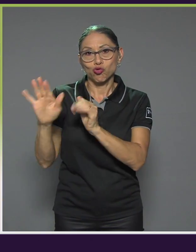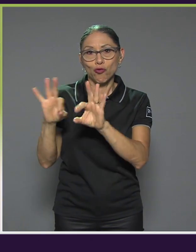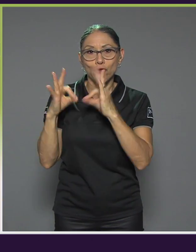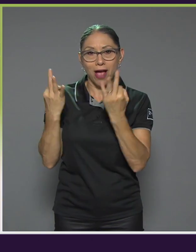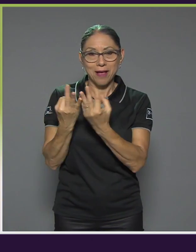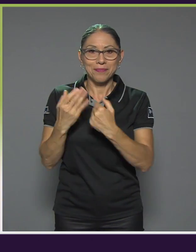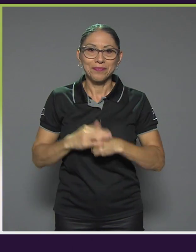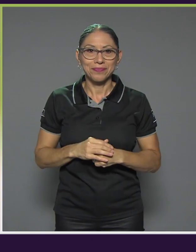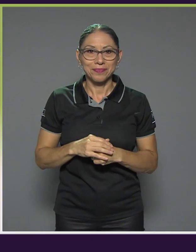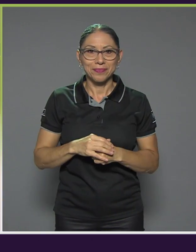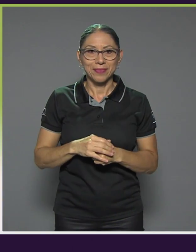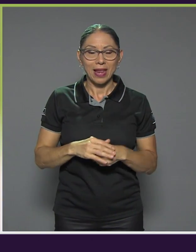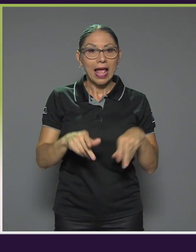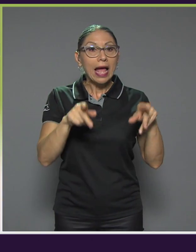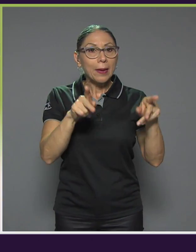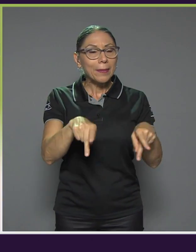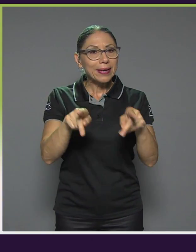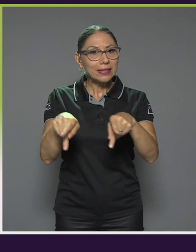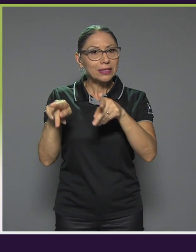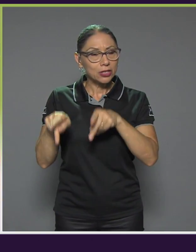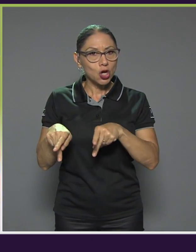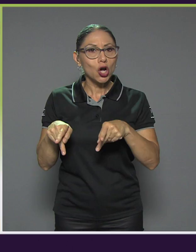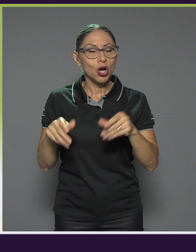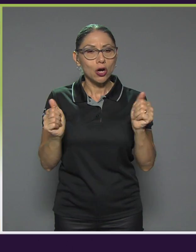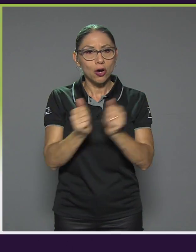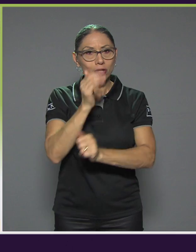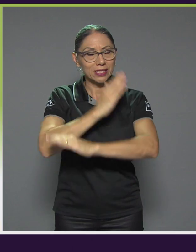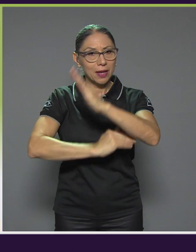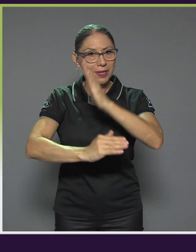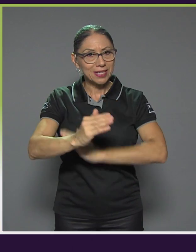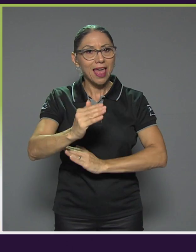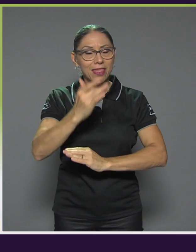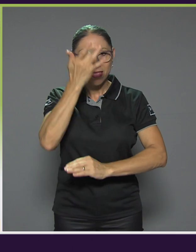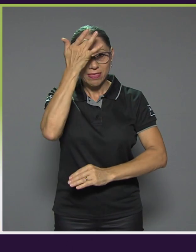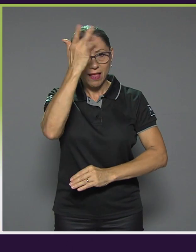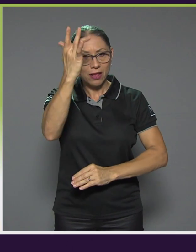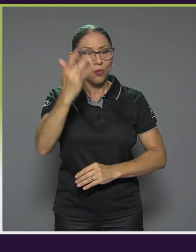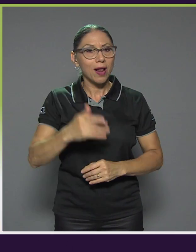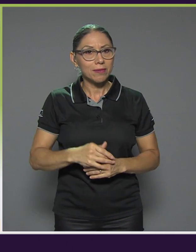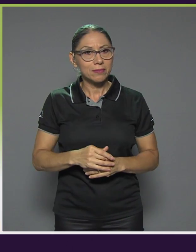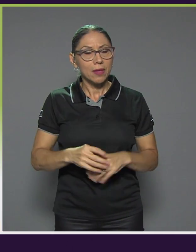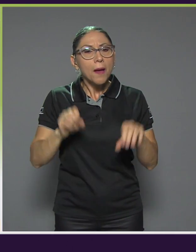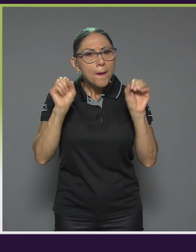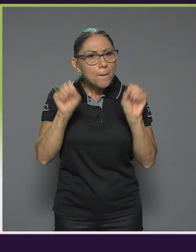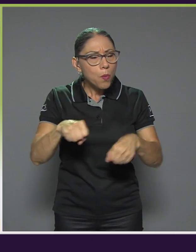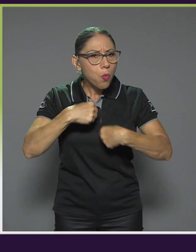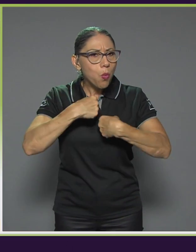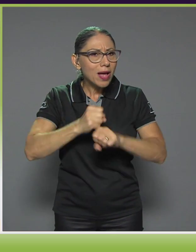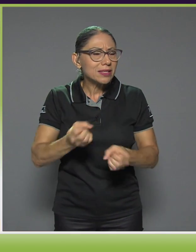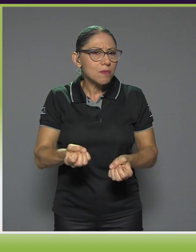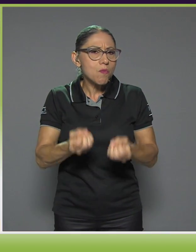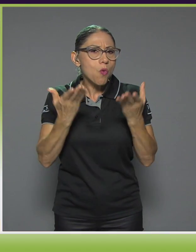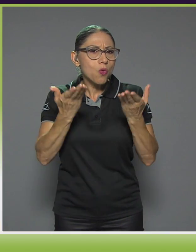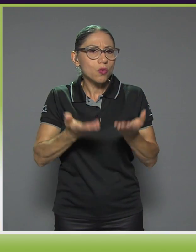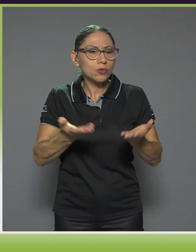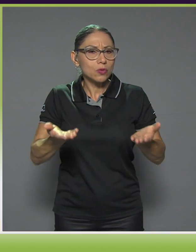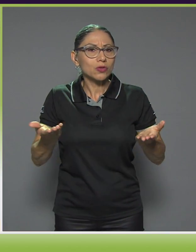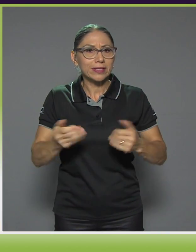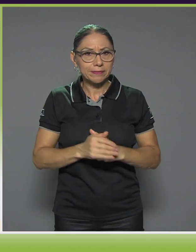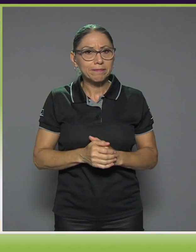la otra zona con discapacidad intelectual pueden hacer muchas cosas